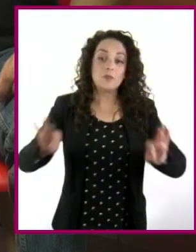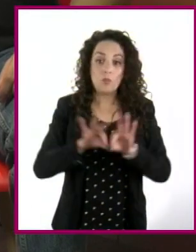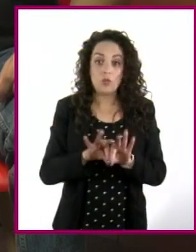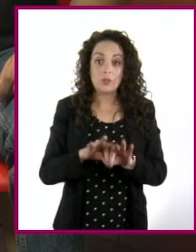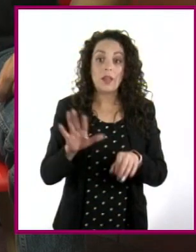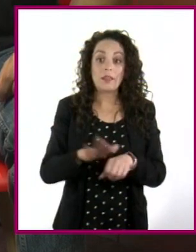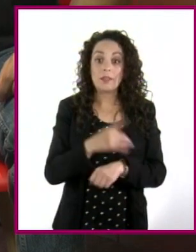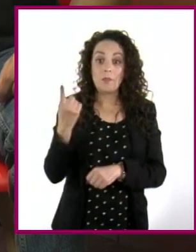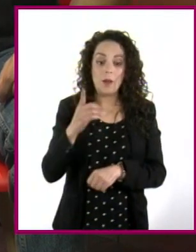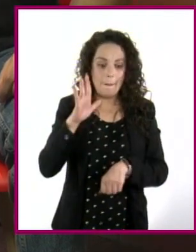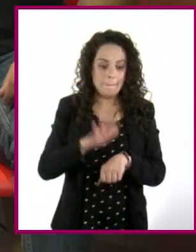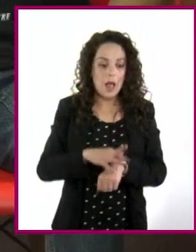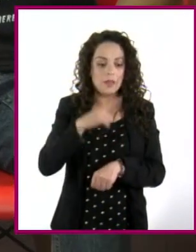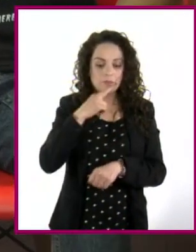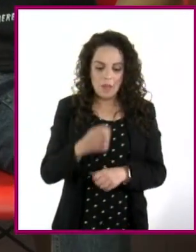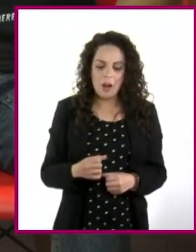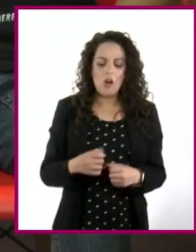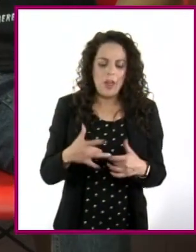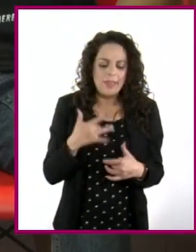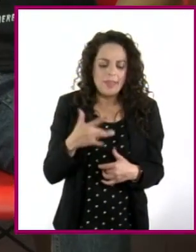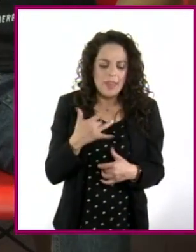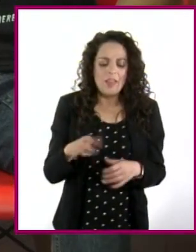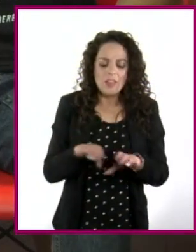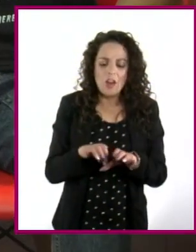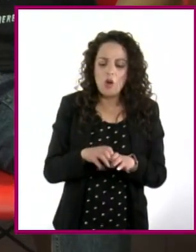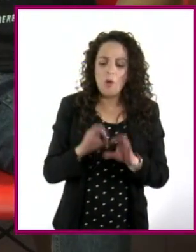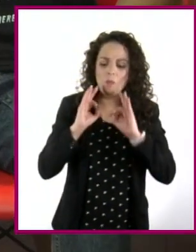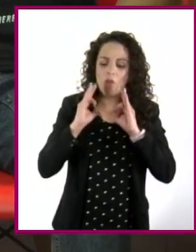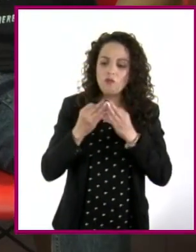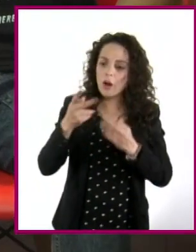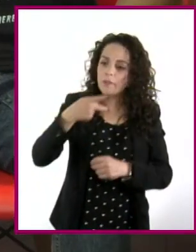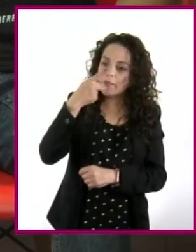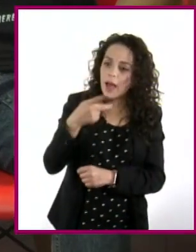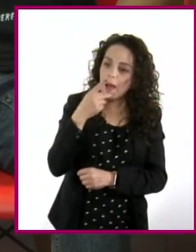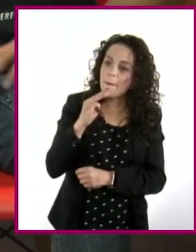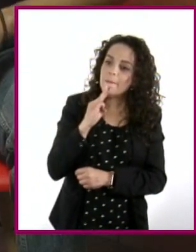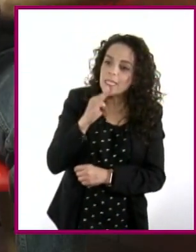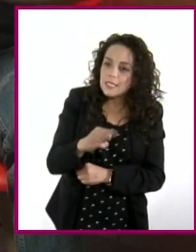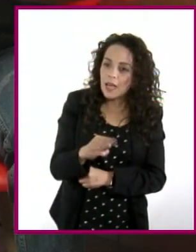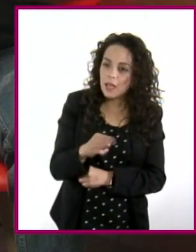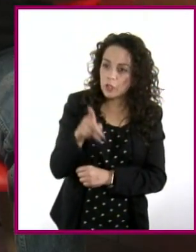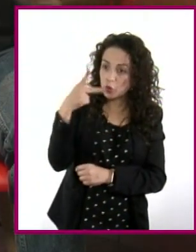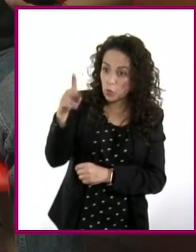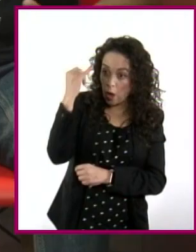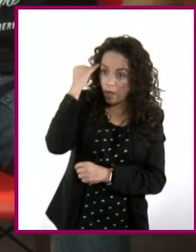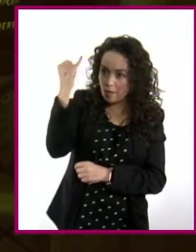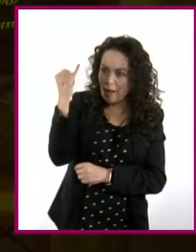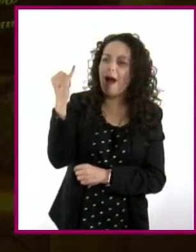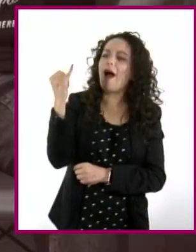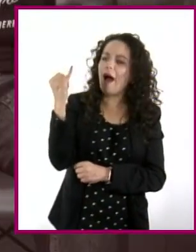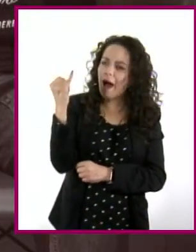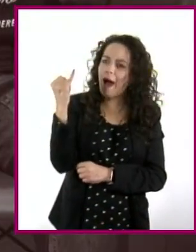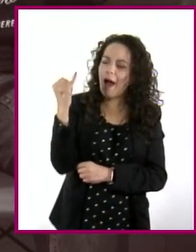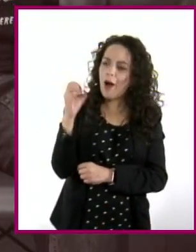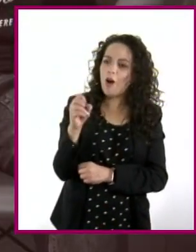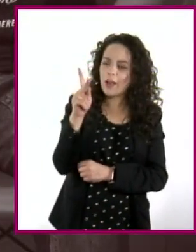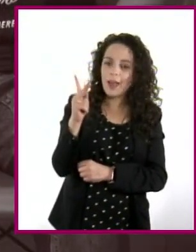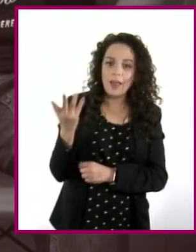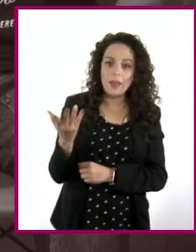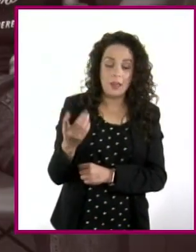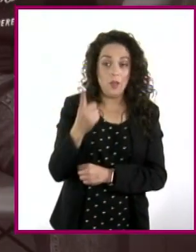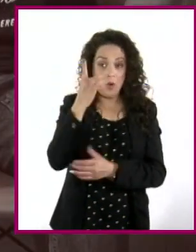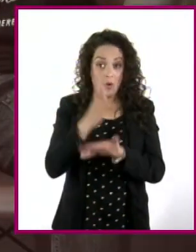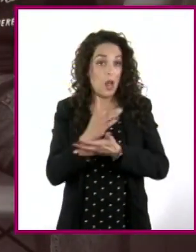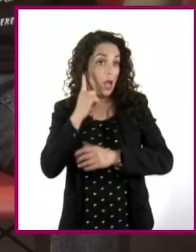reafirmamos el entendimiento del mensaje y apoyamos al emisor mientras expresa una idea. no solo es escuchar, sino permanecer en